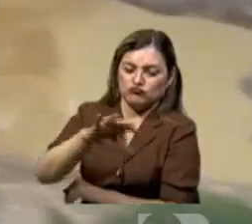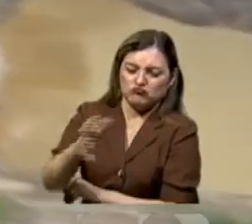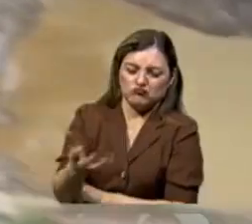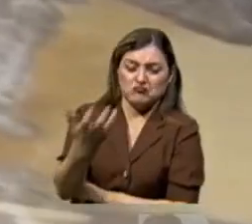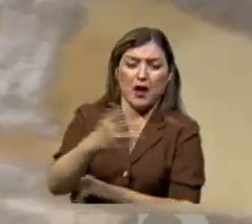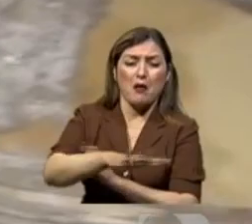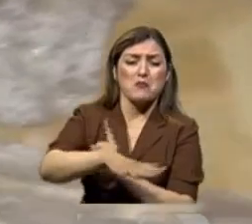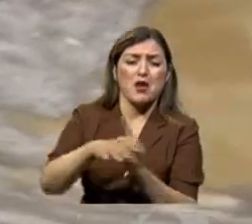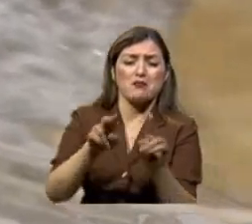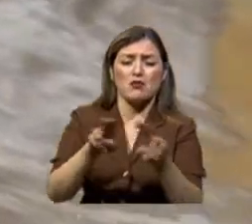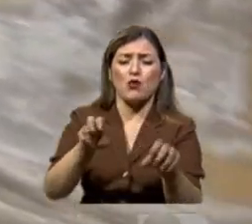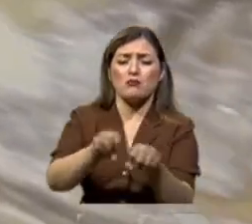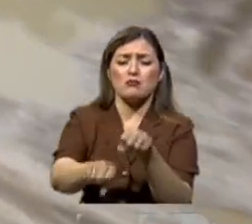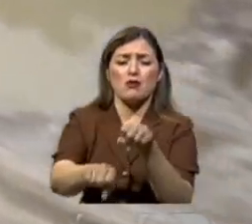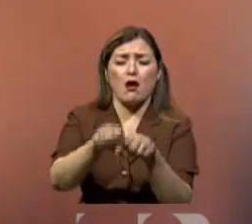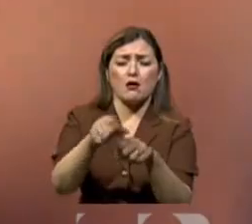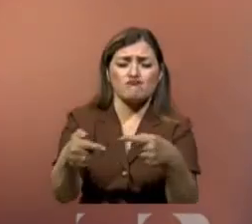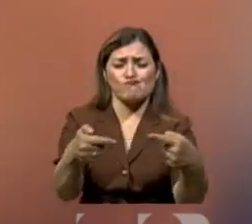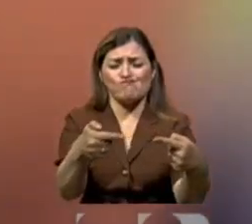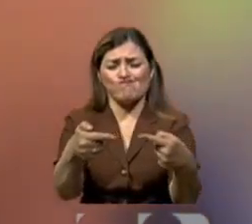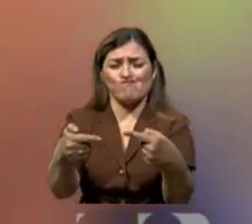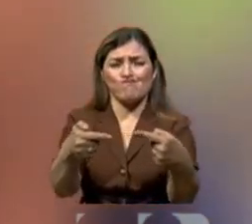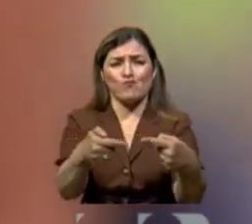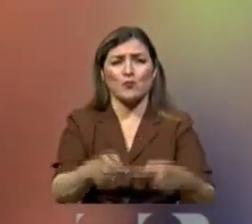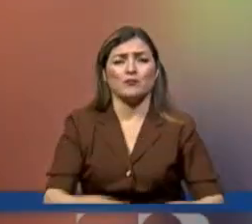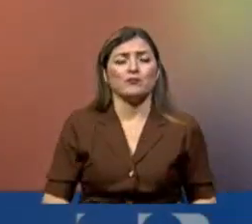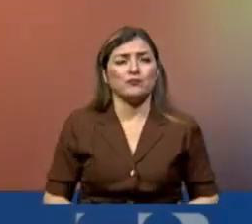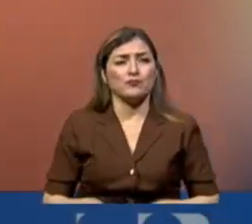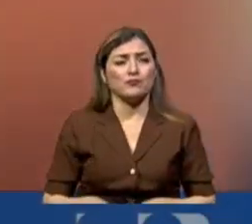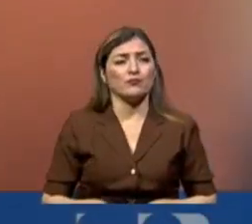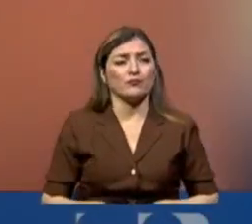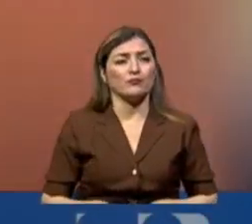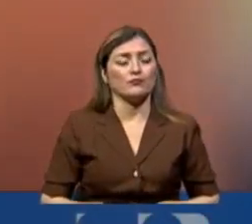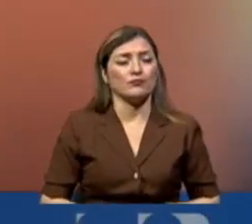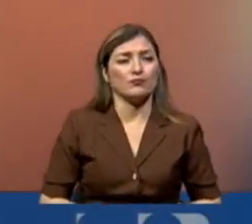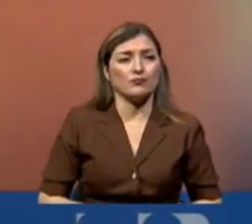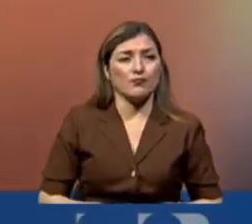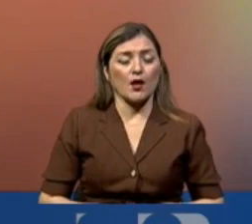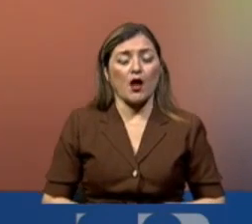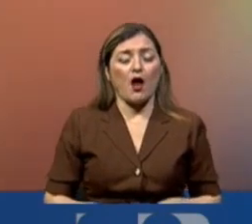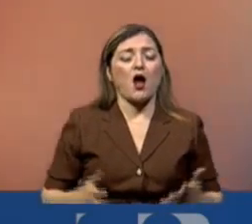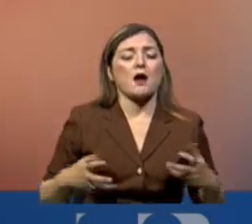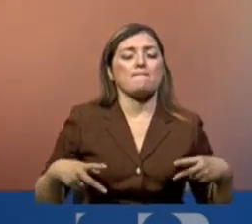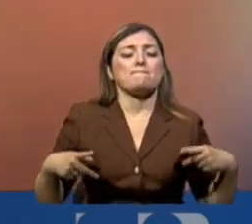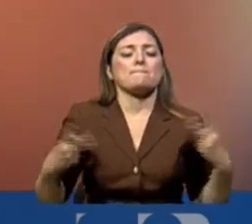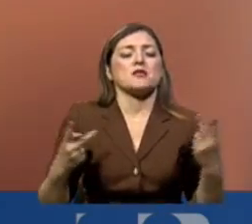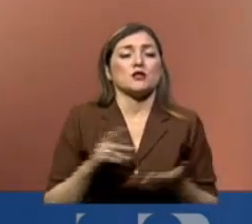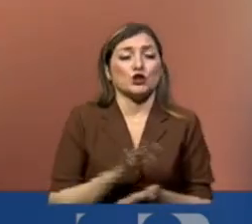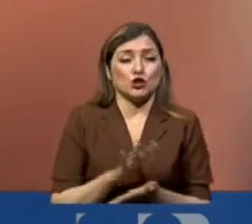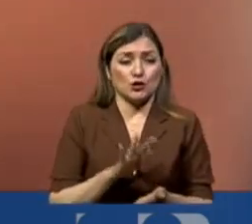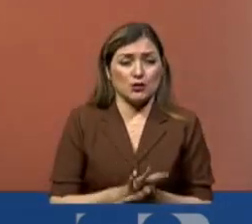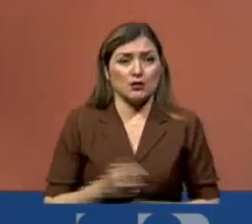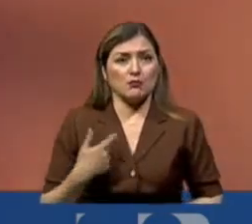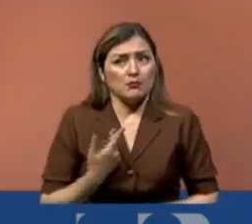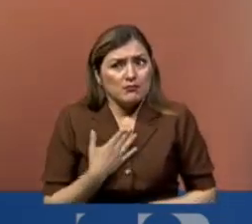devastación ambiental y cada vez más conflictos internos. Pues queremos vivir tranquilamente, sin amenaza de nadie, más que todo yo le ruego